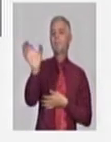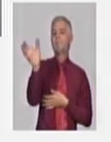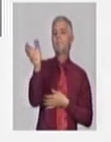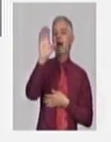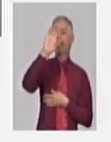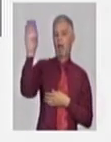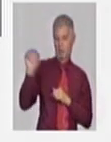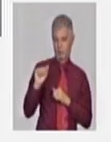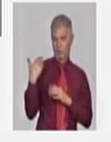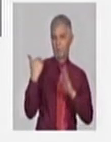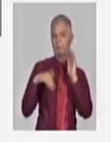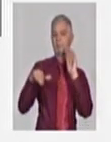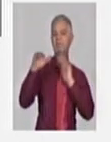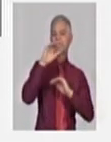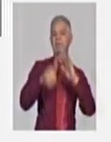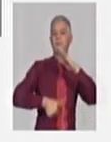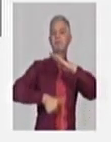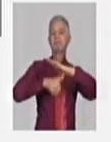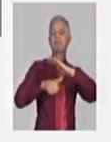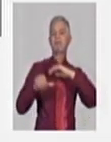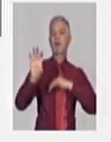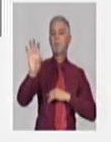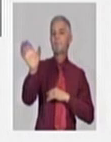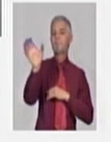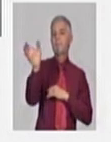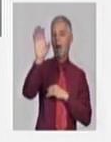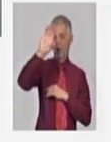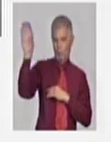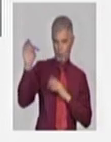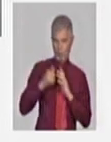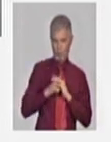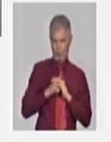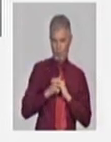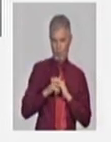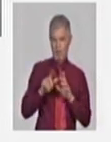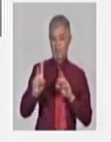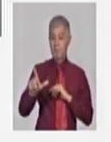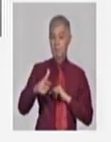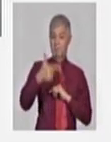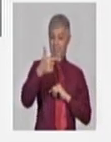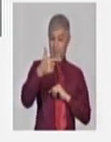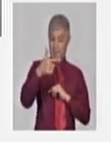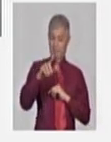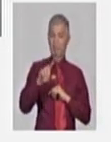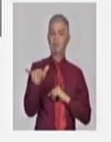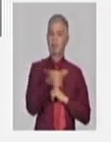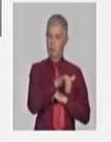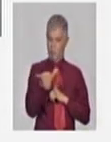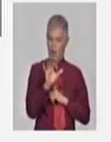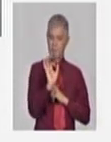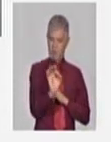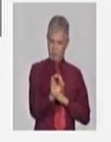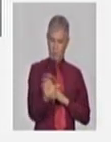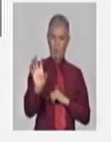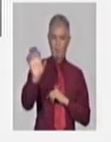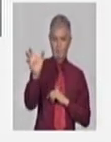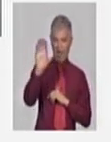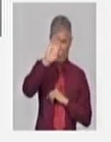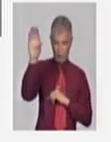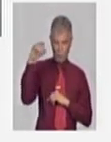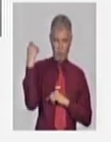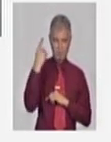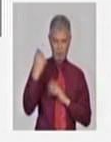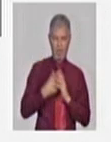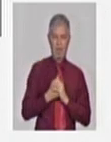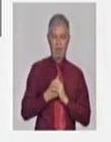ministra presidenta del banco y el vicepresidente primero de esa organización y ahí está previsto algo